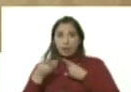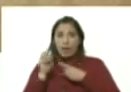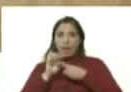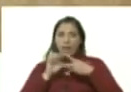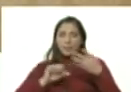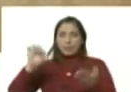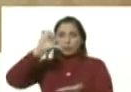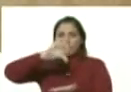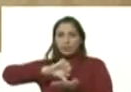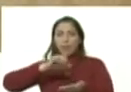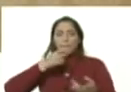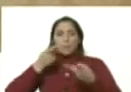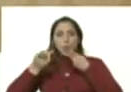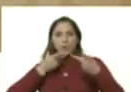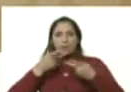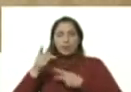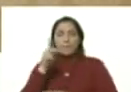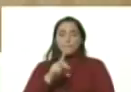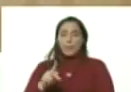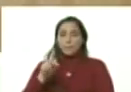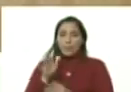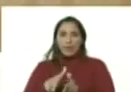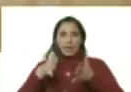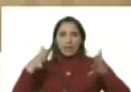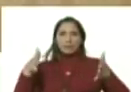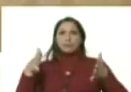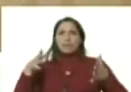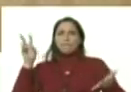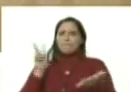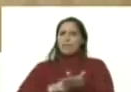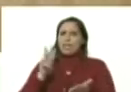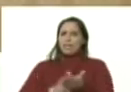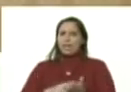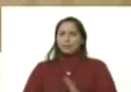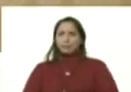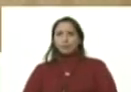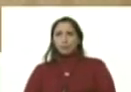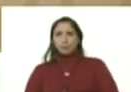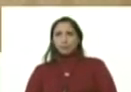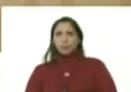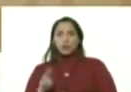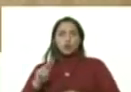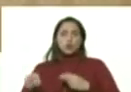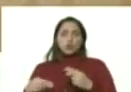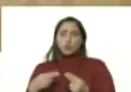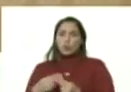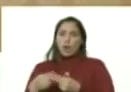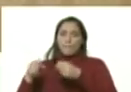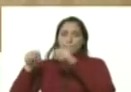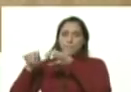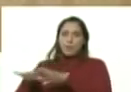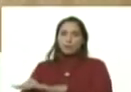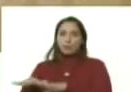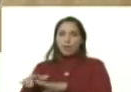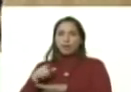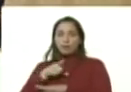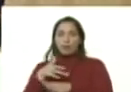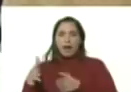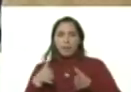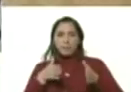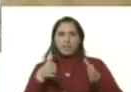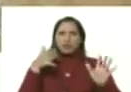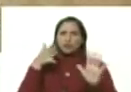central de la política con P mayúscula, de la política con verdad, y nosotros jamás vamos a abandonar ese camino.